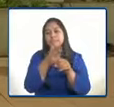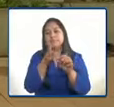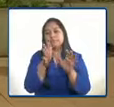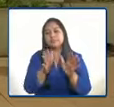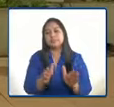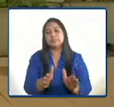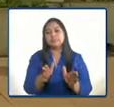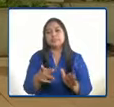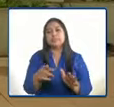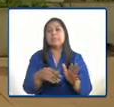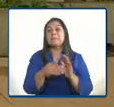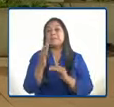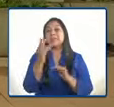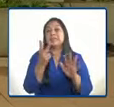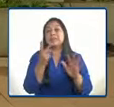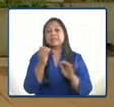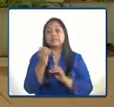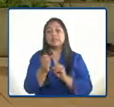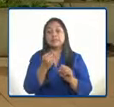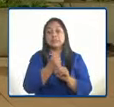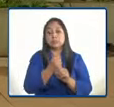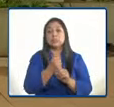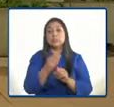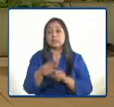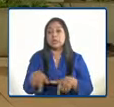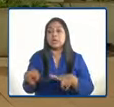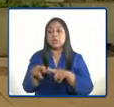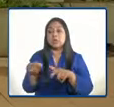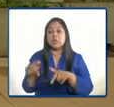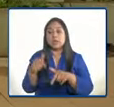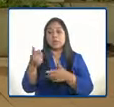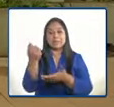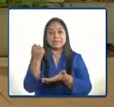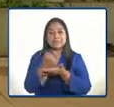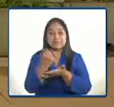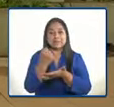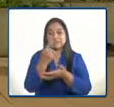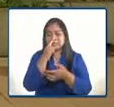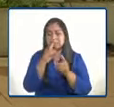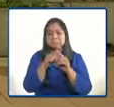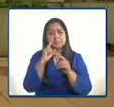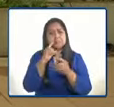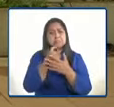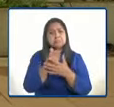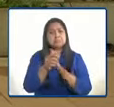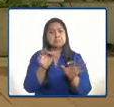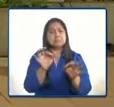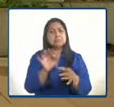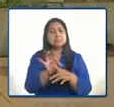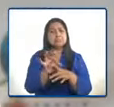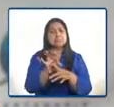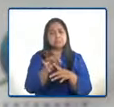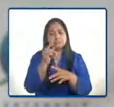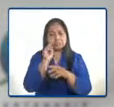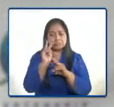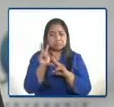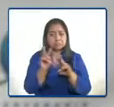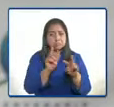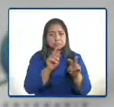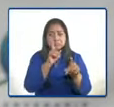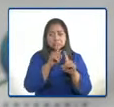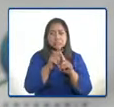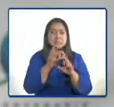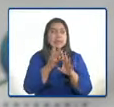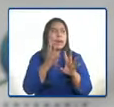mayores de 70 años o menores al área de pasaportes, y creo que ha funcionado. Las muestras lo han visto, las